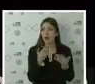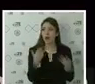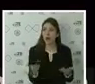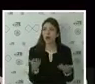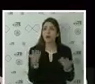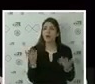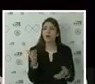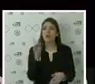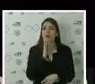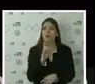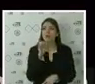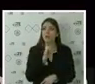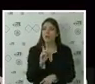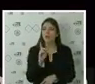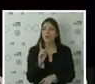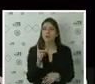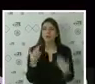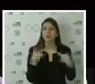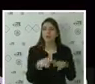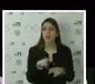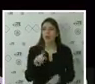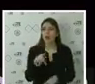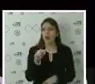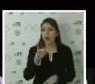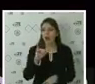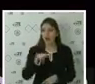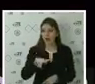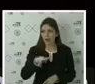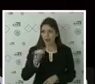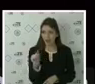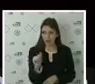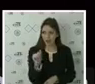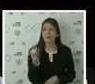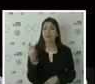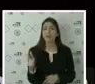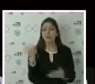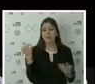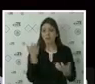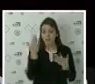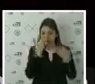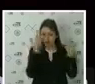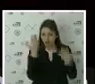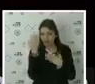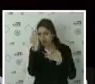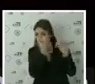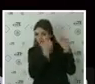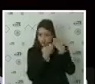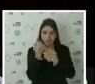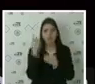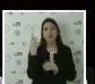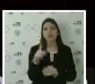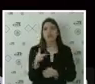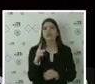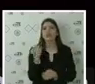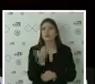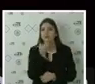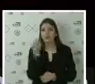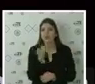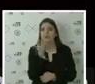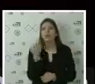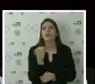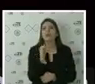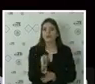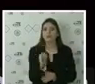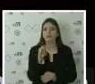voz a la maestra Karina García, y recordemos que ella es decana de las maestrías en Educación y en Evaluación Educativa del Instituto Mexicano de